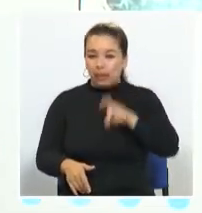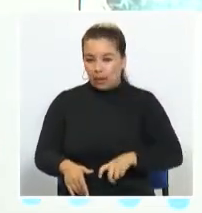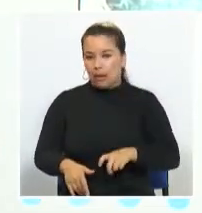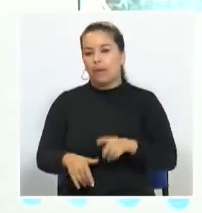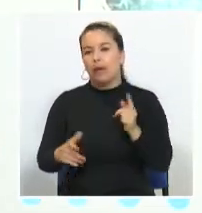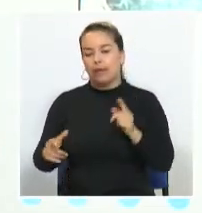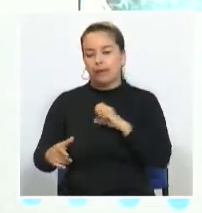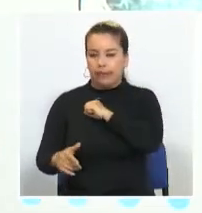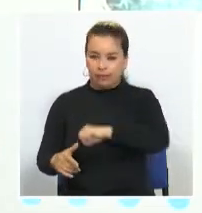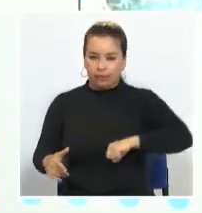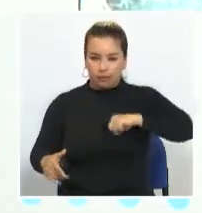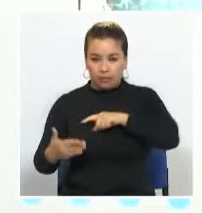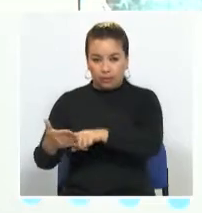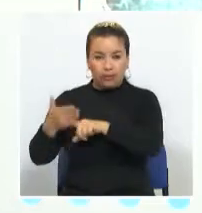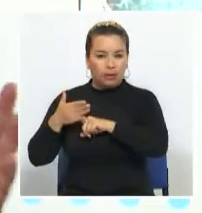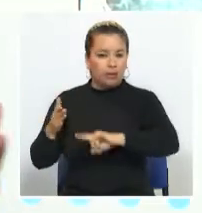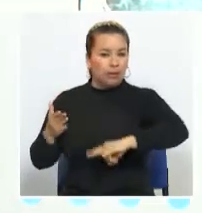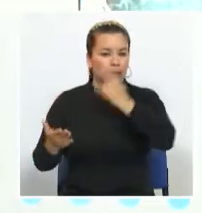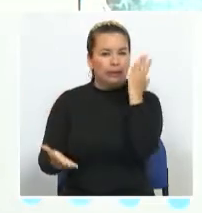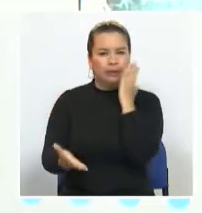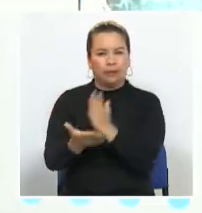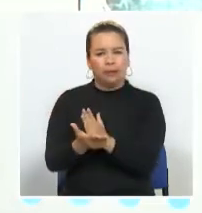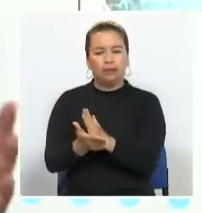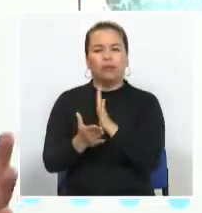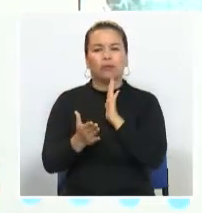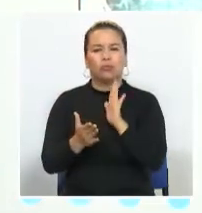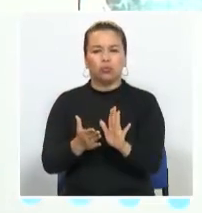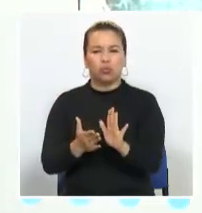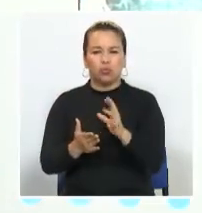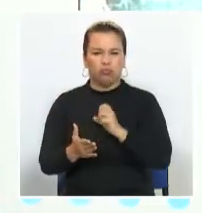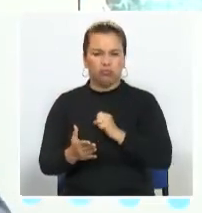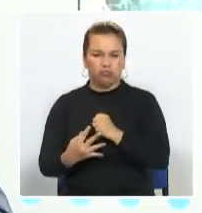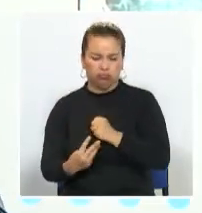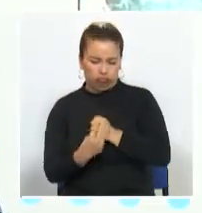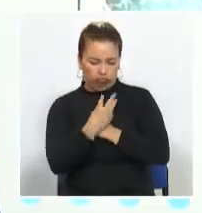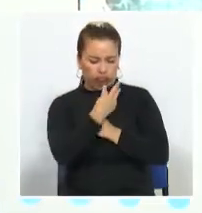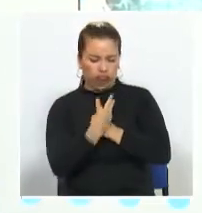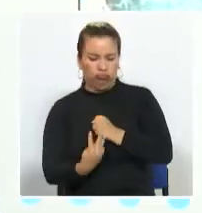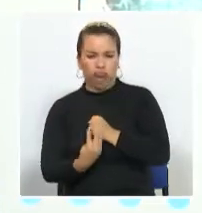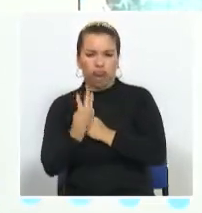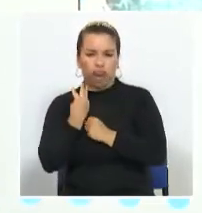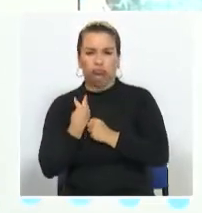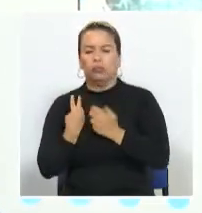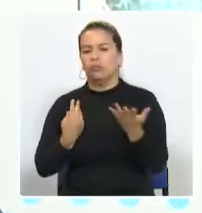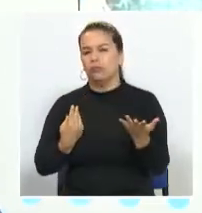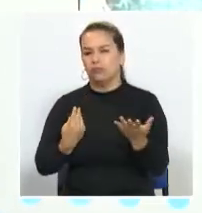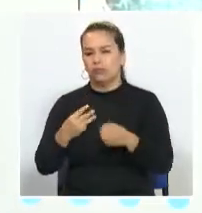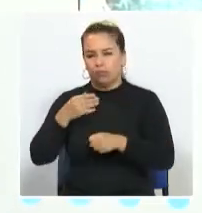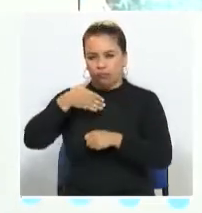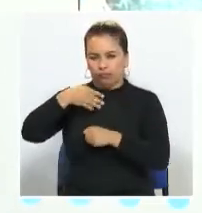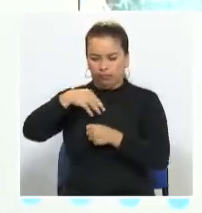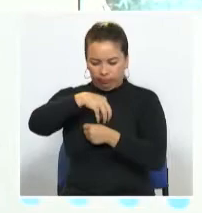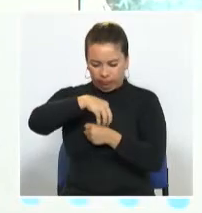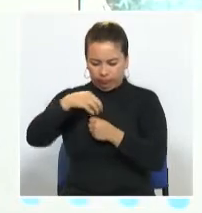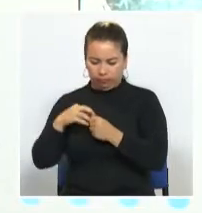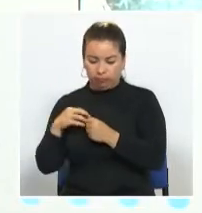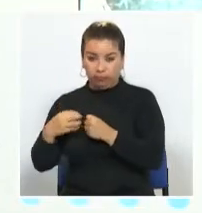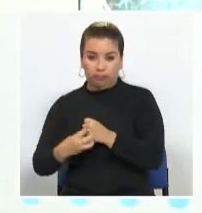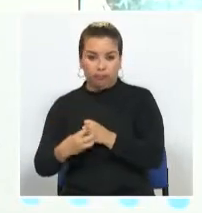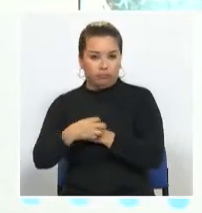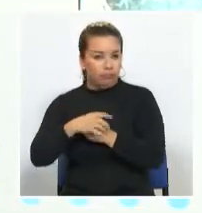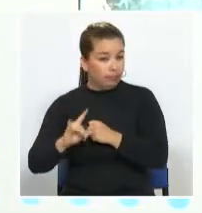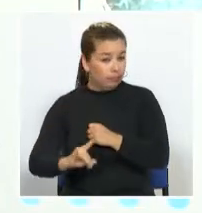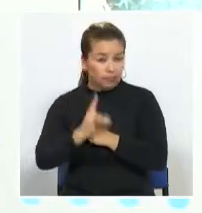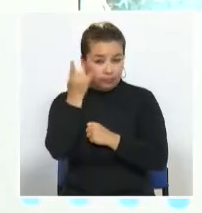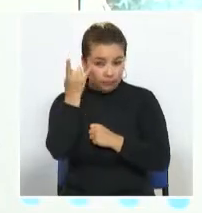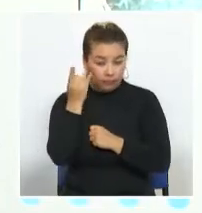mostrar una alteración a nivel de alguna de las válvulas, la aórtica, la pulmonar, la mitral o la tricuspidia,